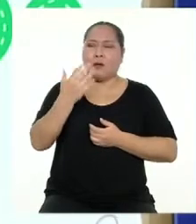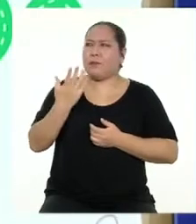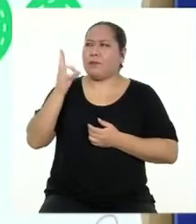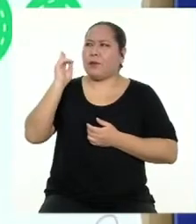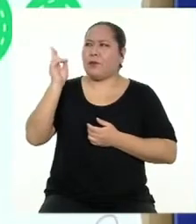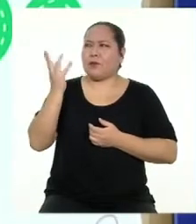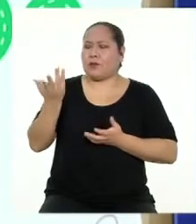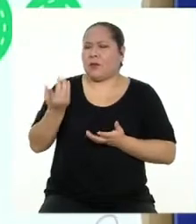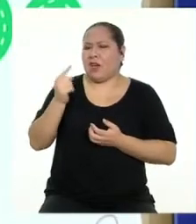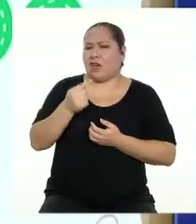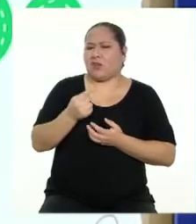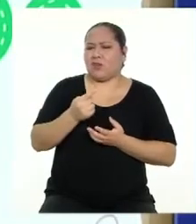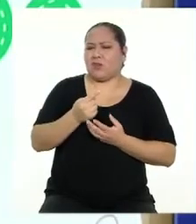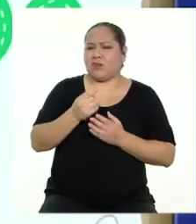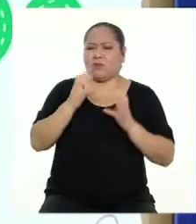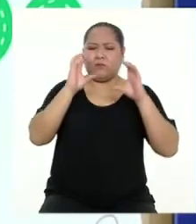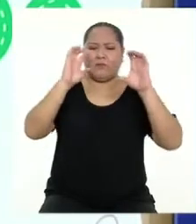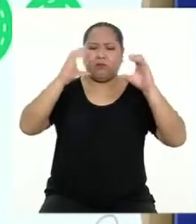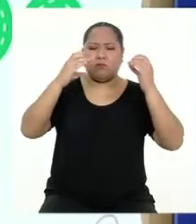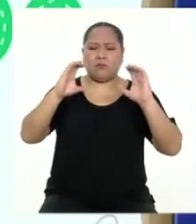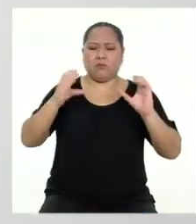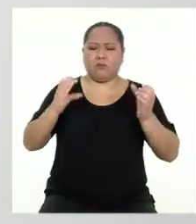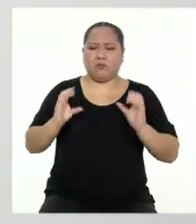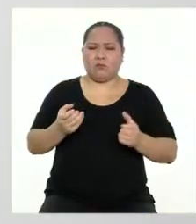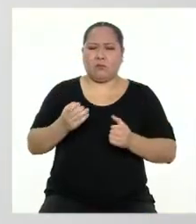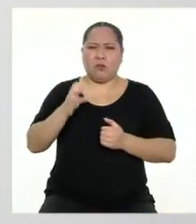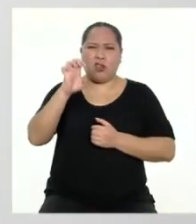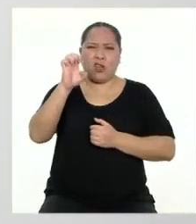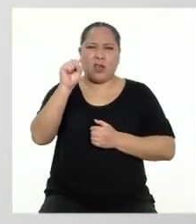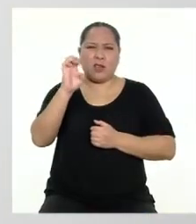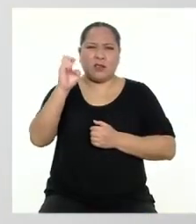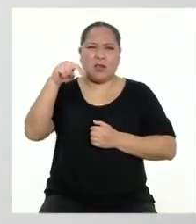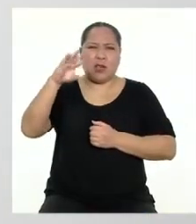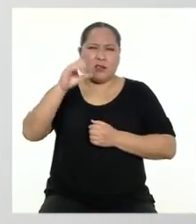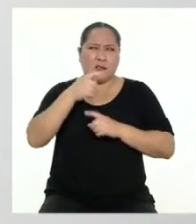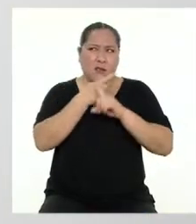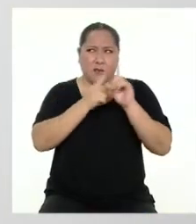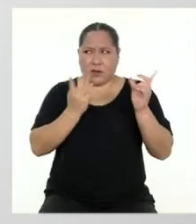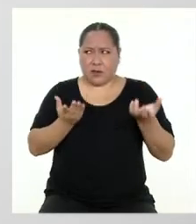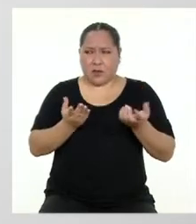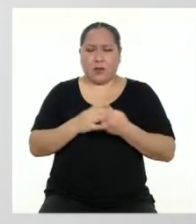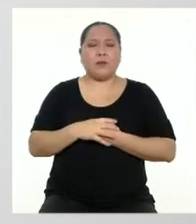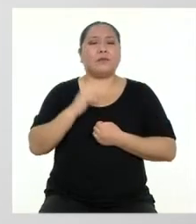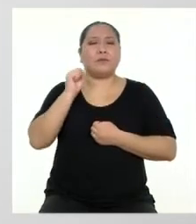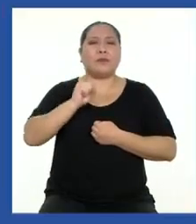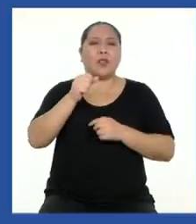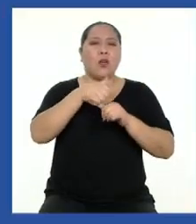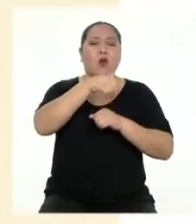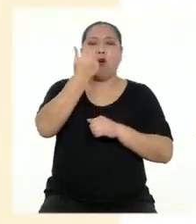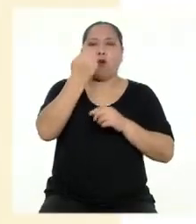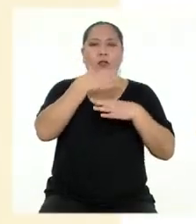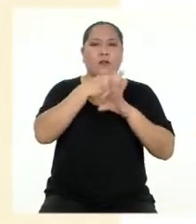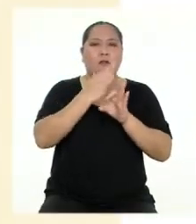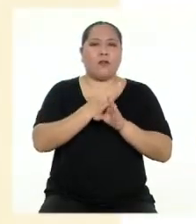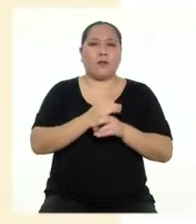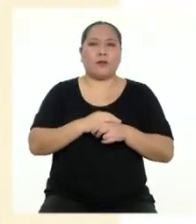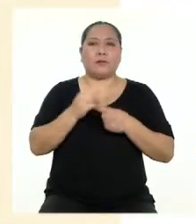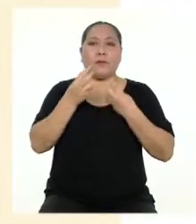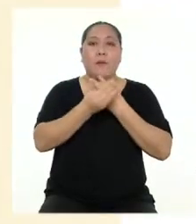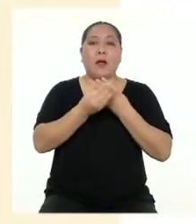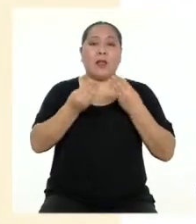de clasificar por esencia es diferente? Bueno, es otra forma de clasificar las necesidades.